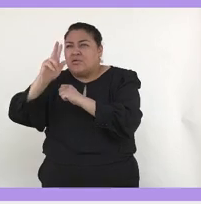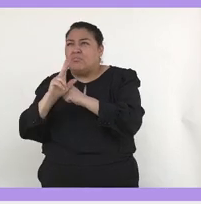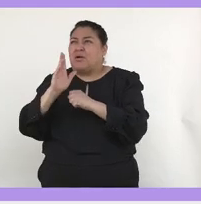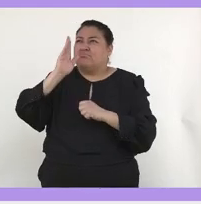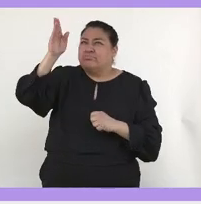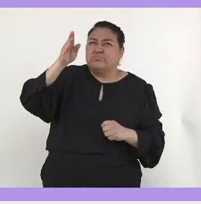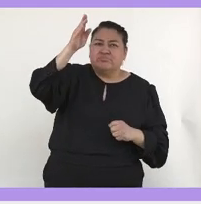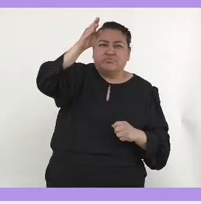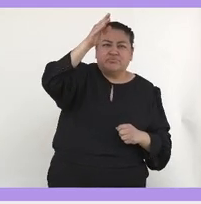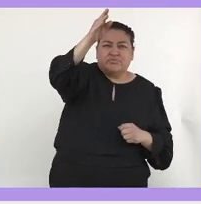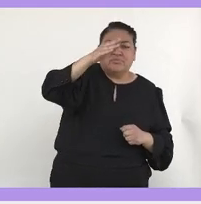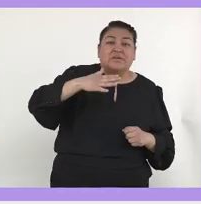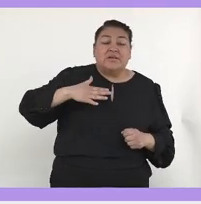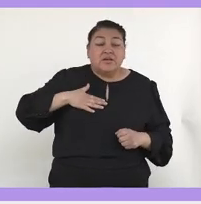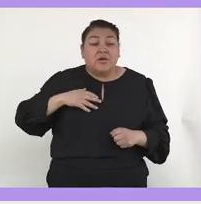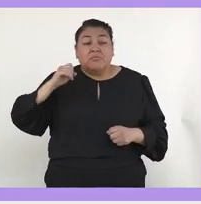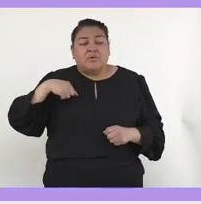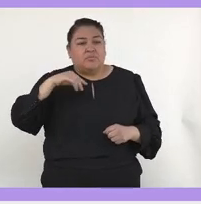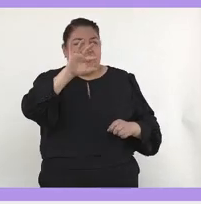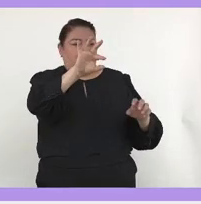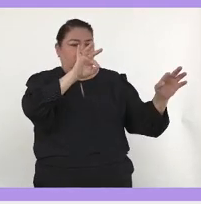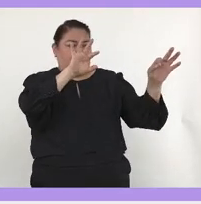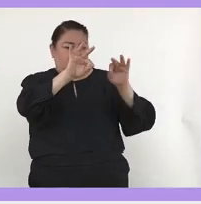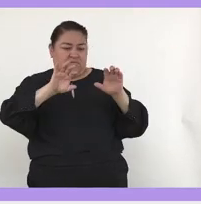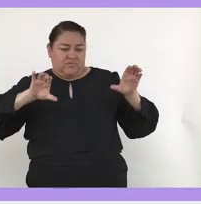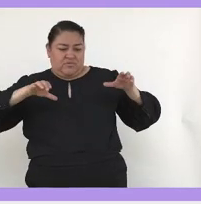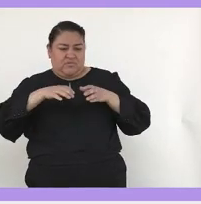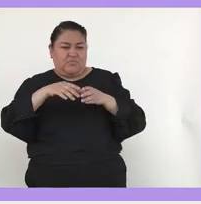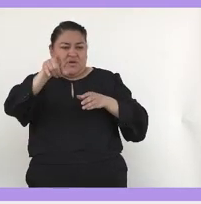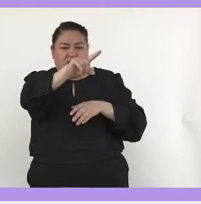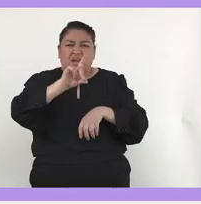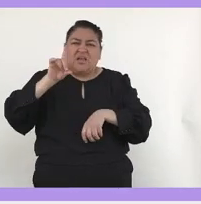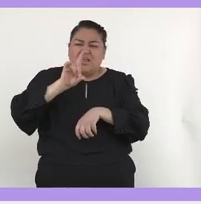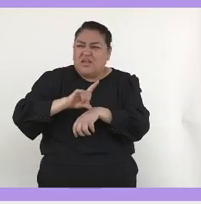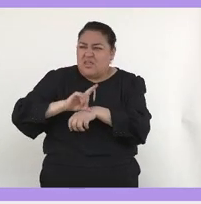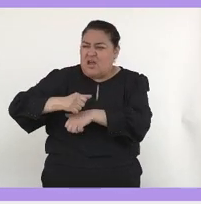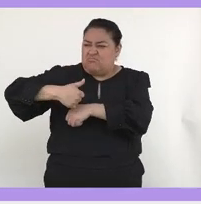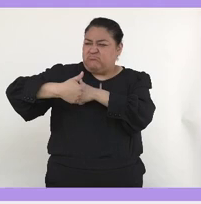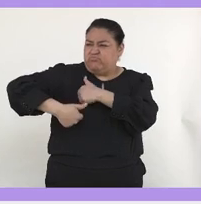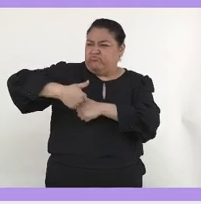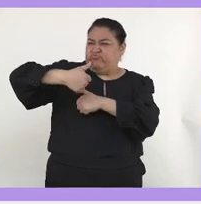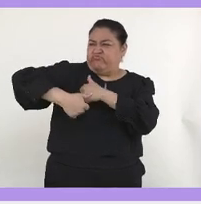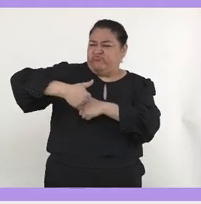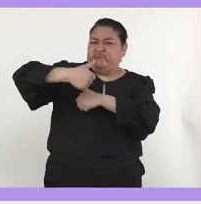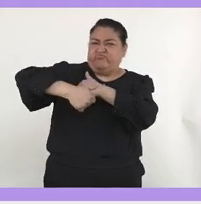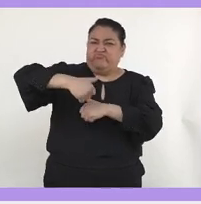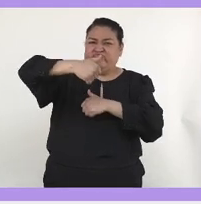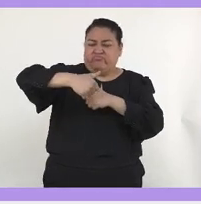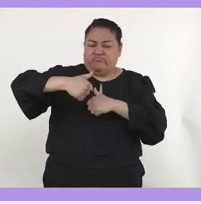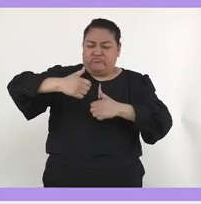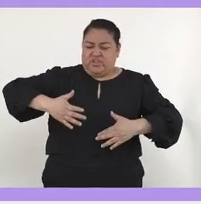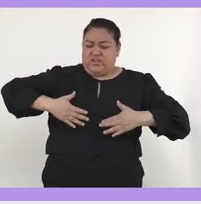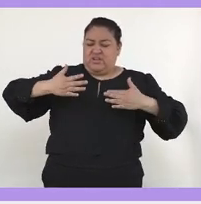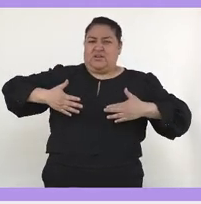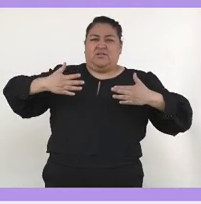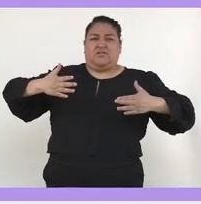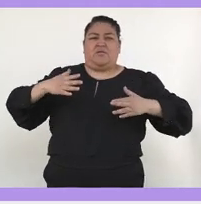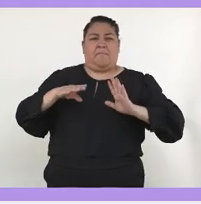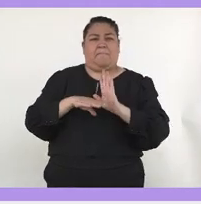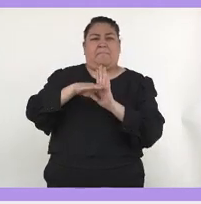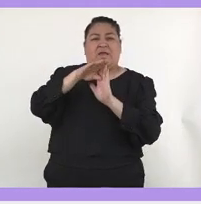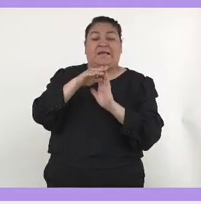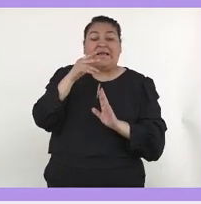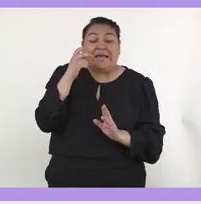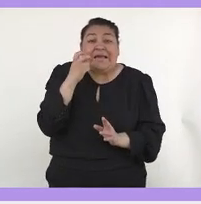se facilita porque están compitiendo día a día en un gran ambiente Entonces yo Considero que